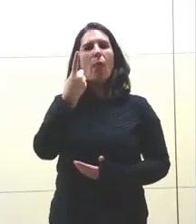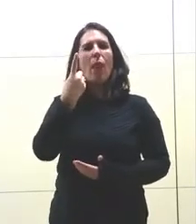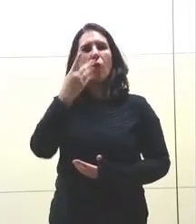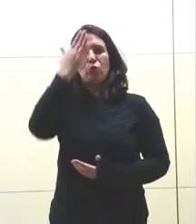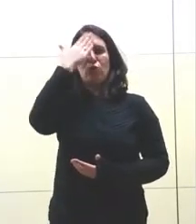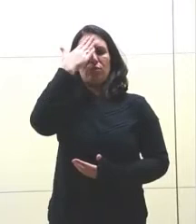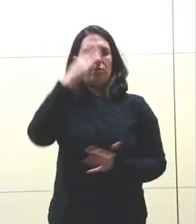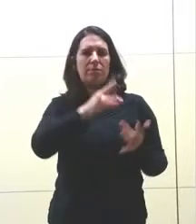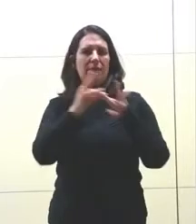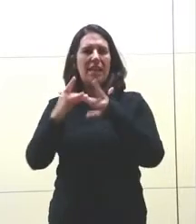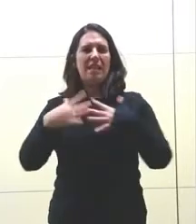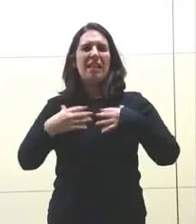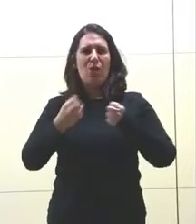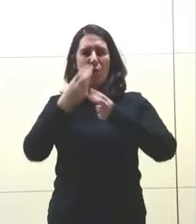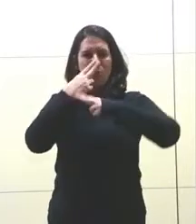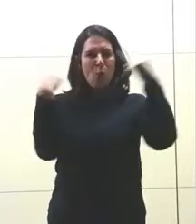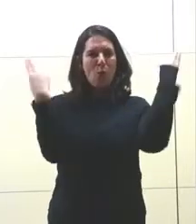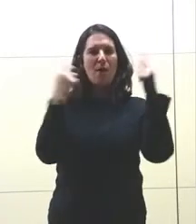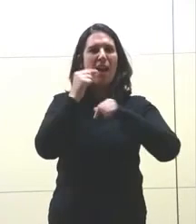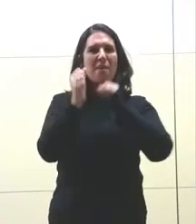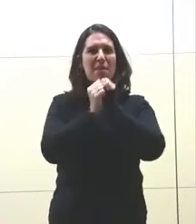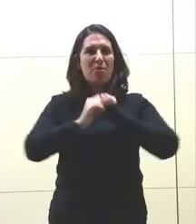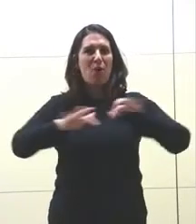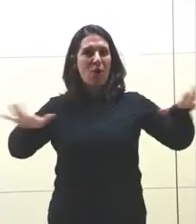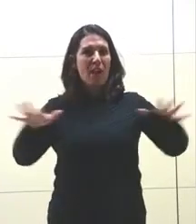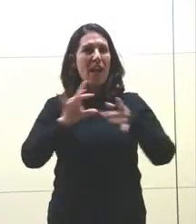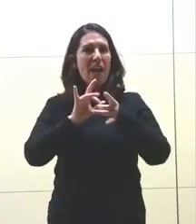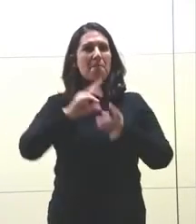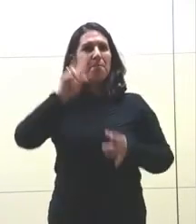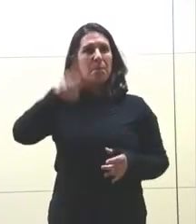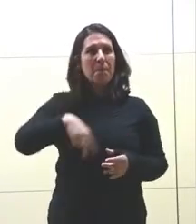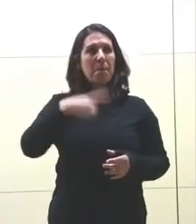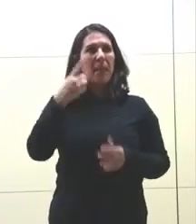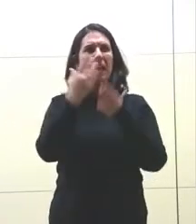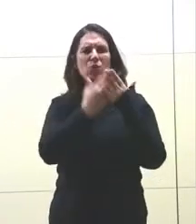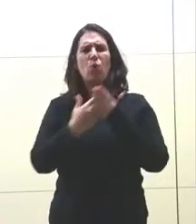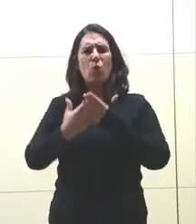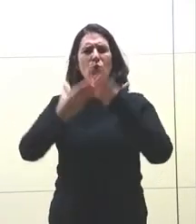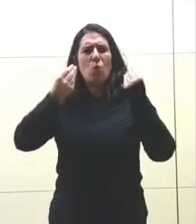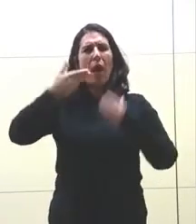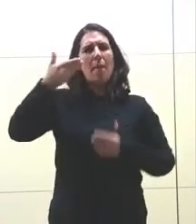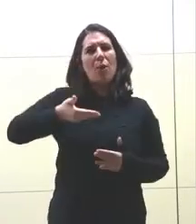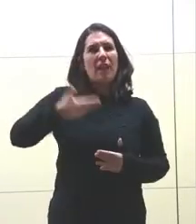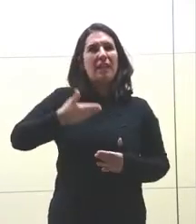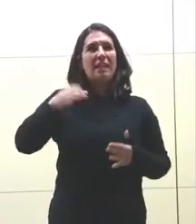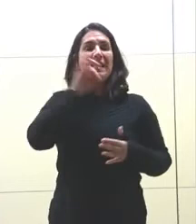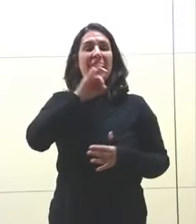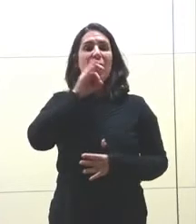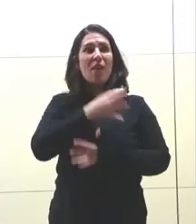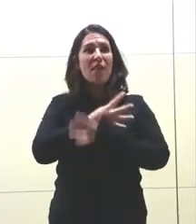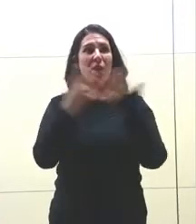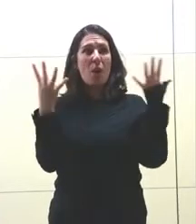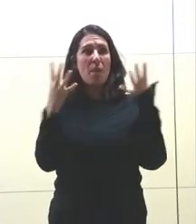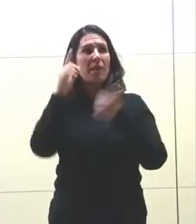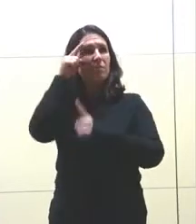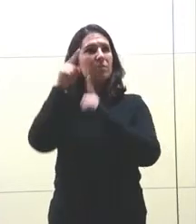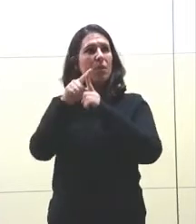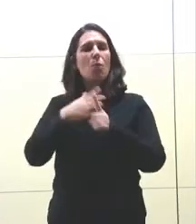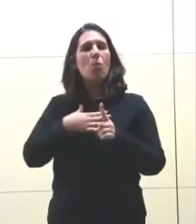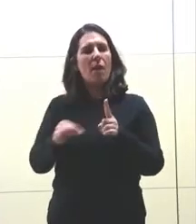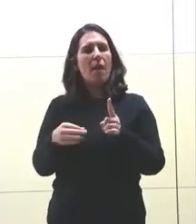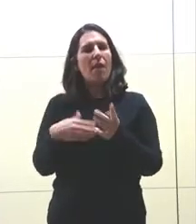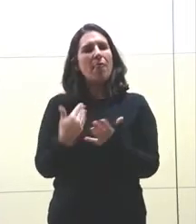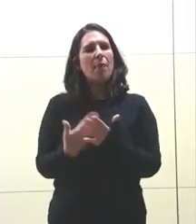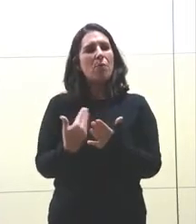salud pública, de la epidemiología, que hizo unos estudios muy importantes en el siglo XIX para demostrar